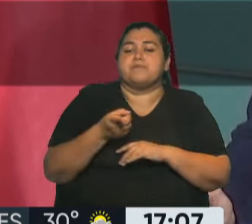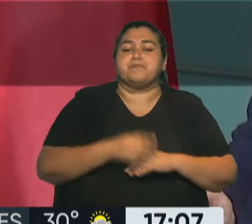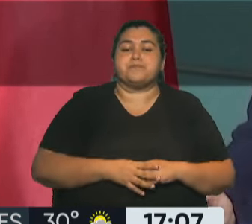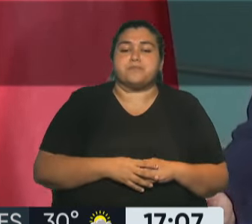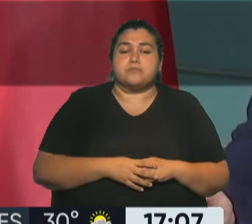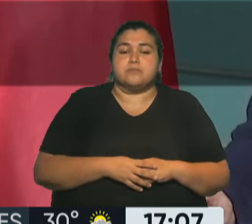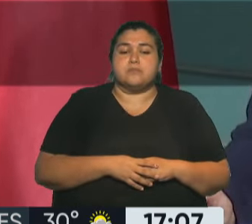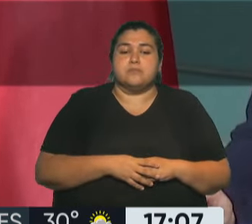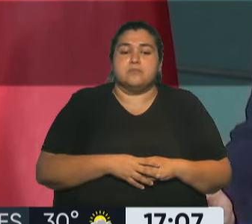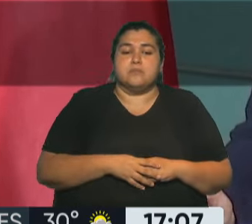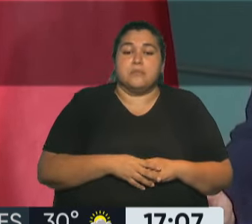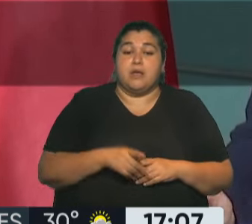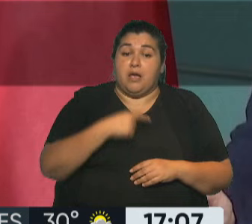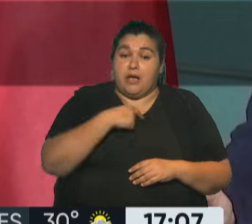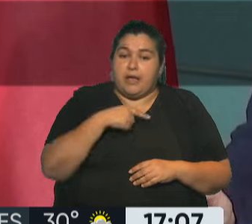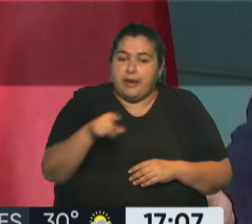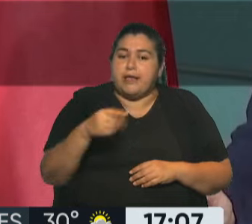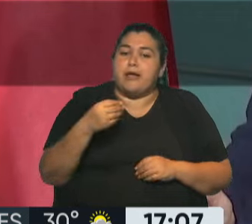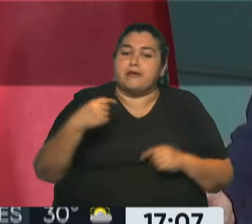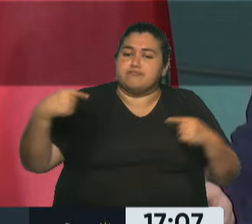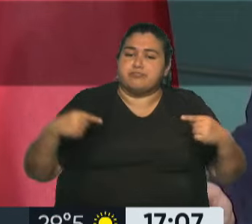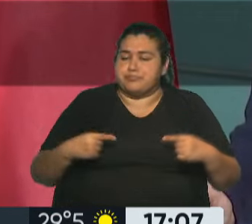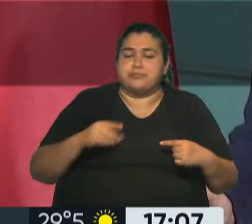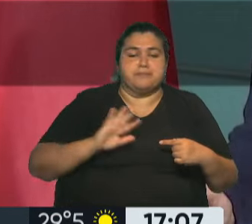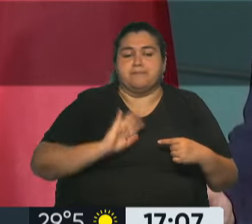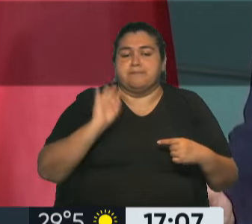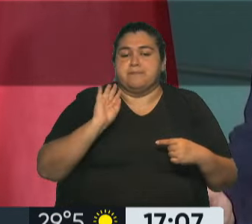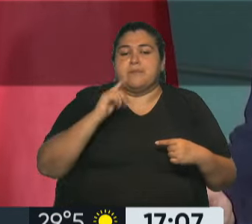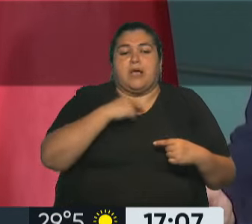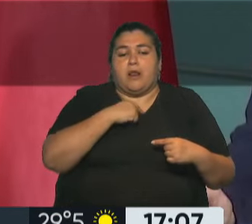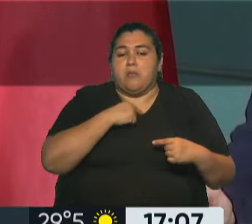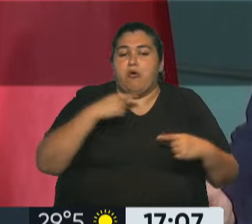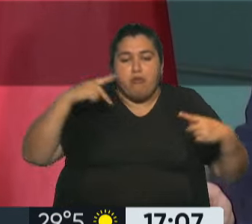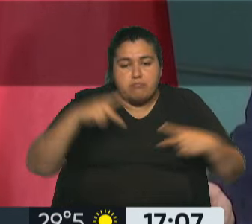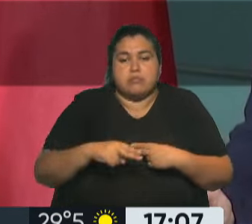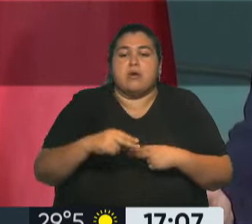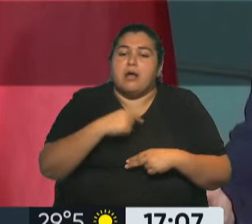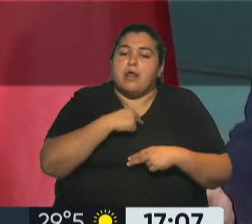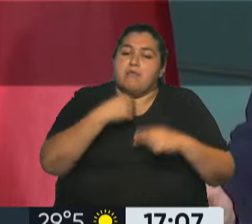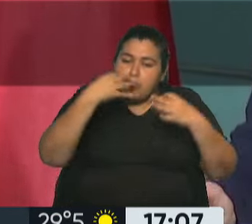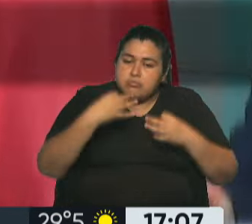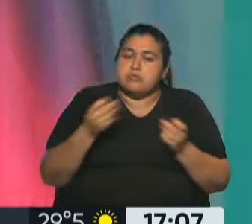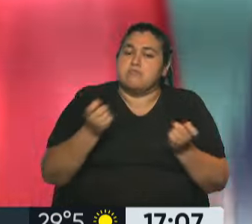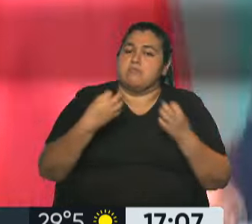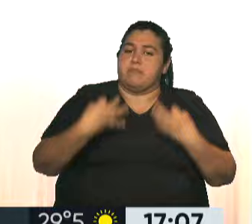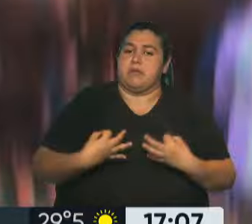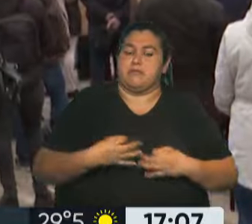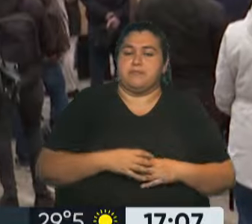eine Bestätigung für den Kurs, dass man den Feinden der Freiheit nicht viel Raum bieten darf.